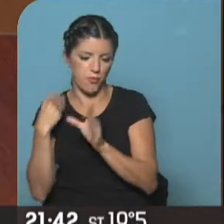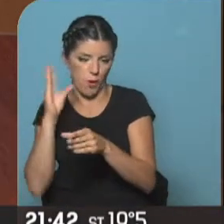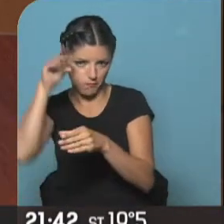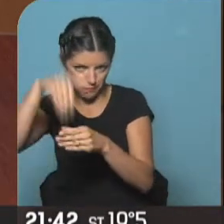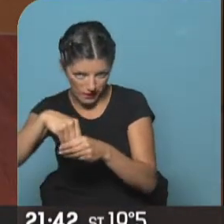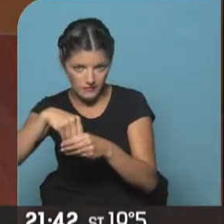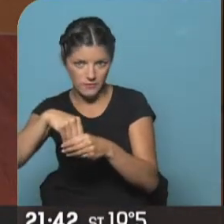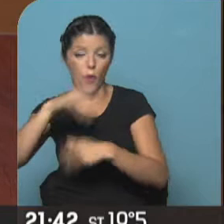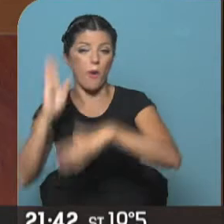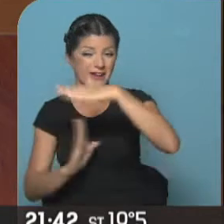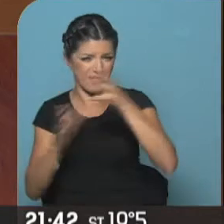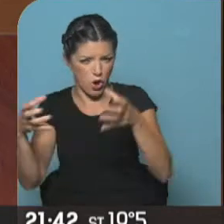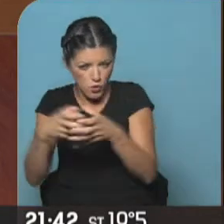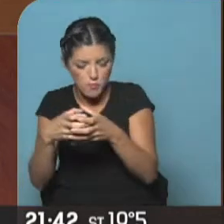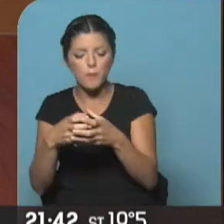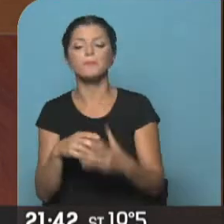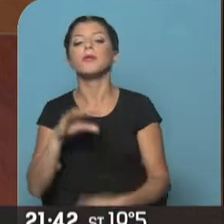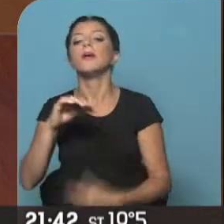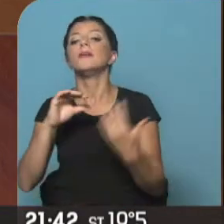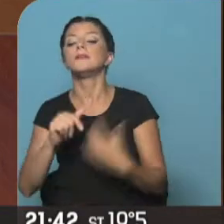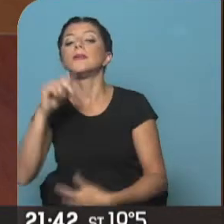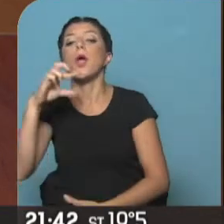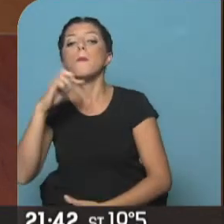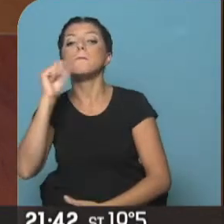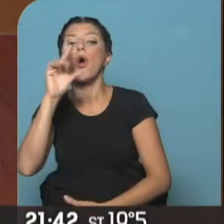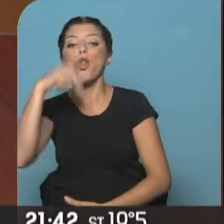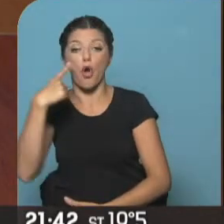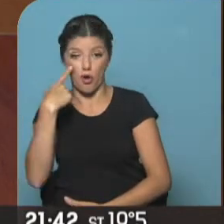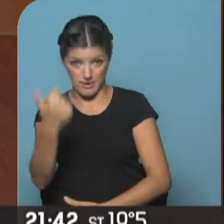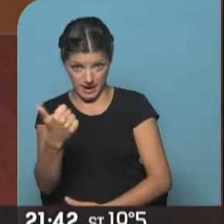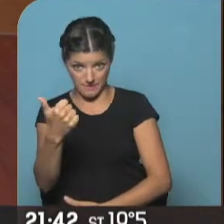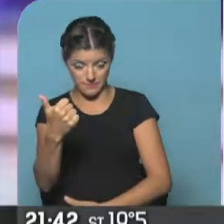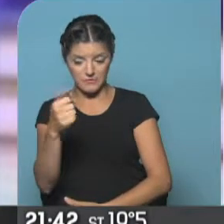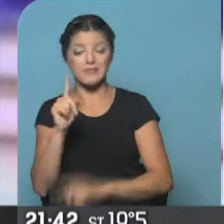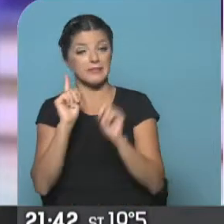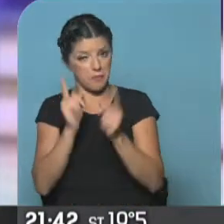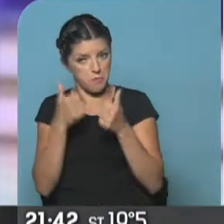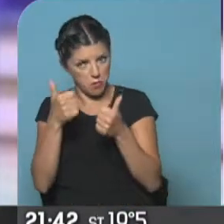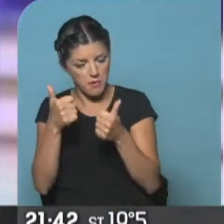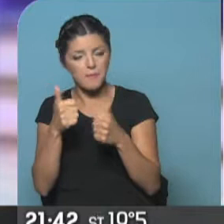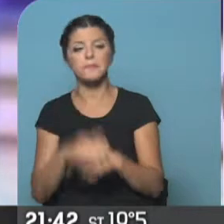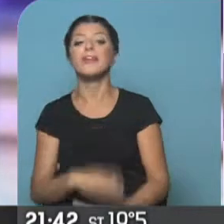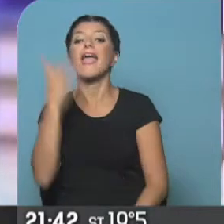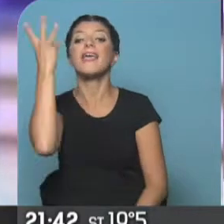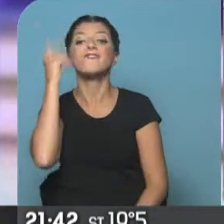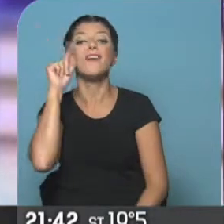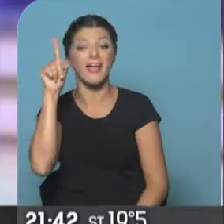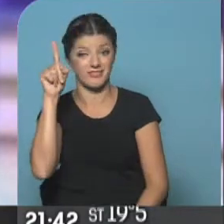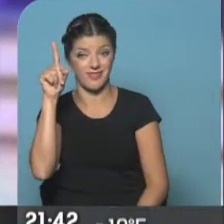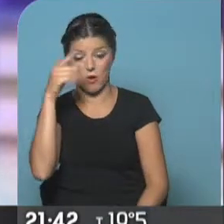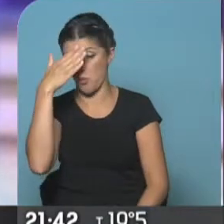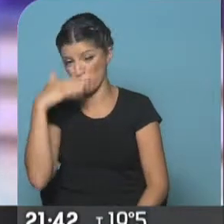primeros. Polonia, una revelación, el equipo de Robert Lewandowski, pero allí está entre los cabezas de serie. Y Francia,